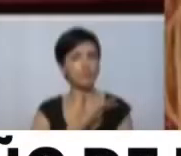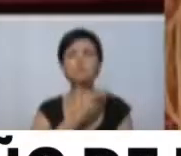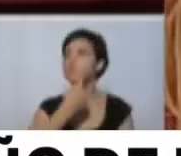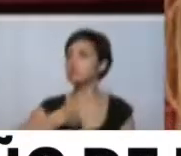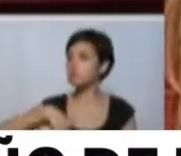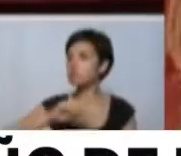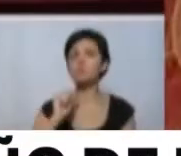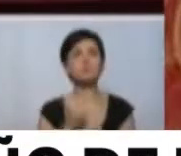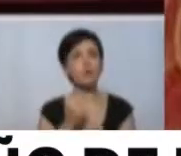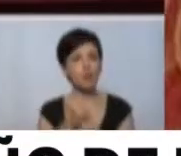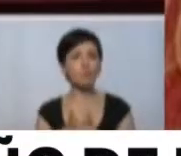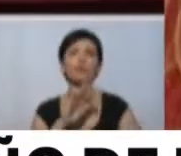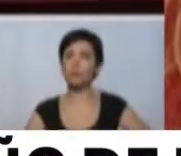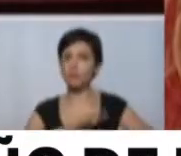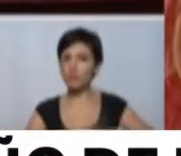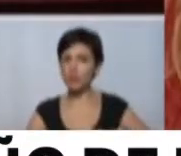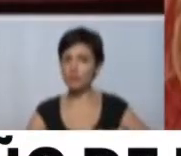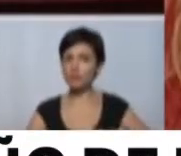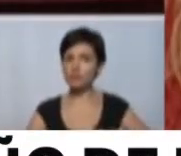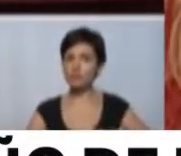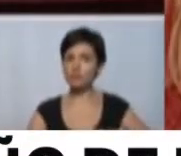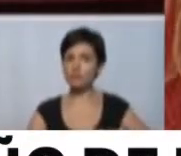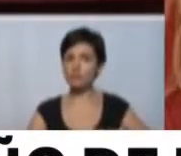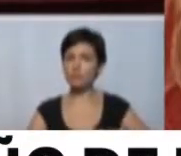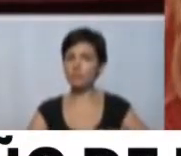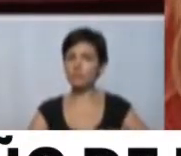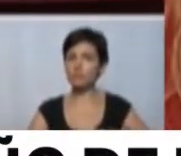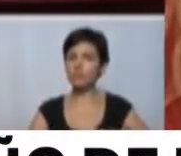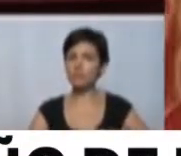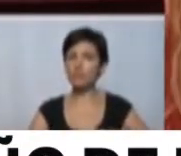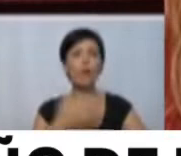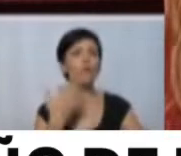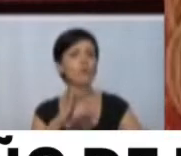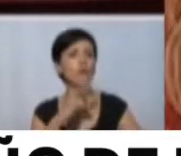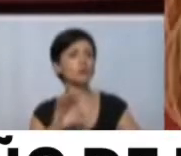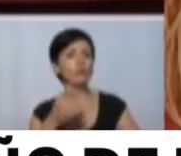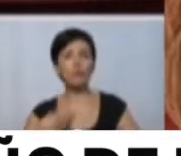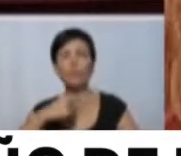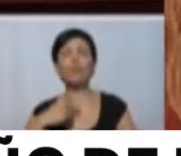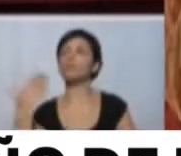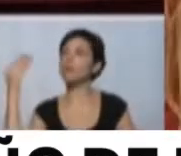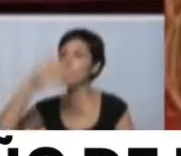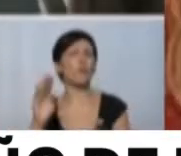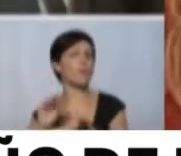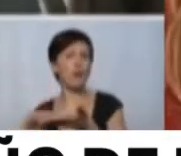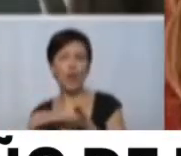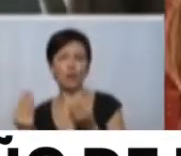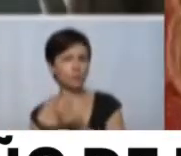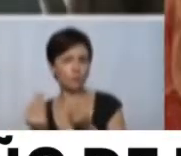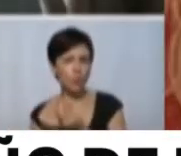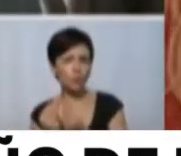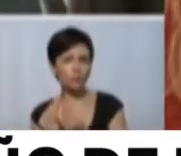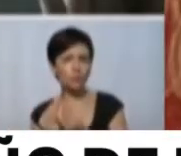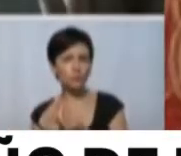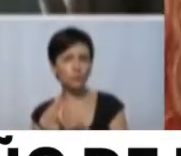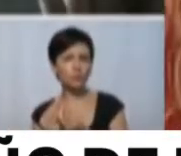también otro proyecto de comunicación que aprobamos tiene que ver con que la perspectiva de género, así como se pide y se solicita a quienes